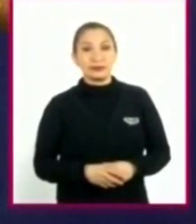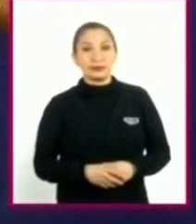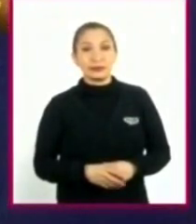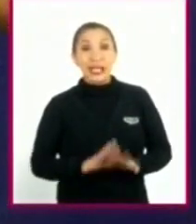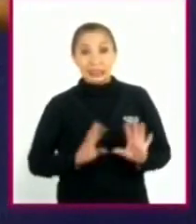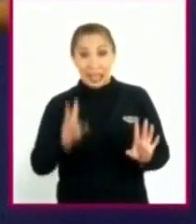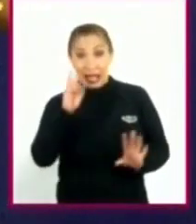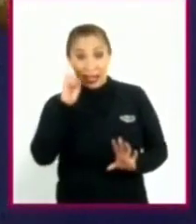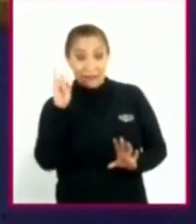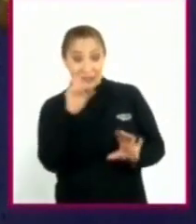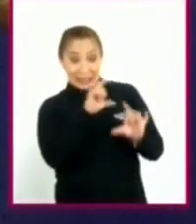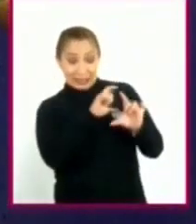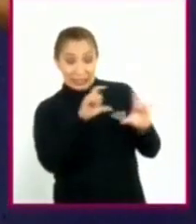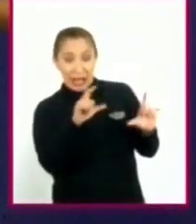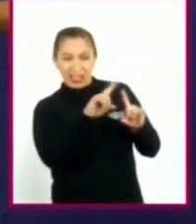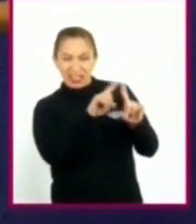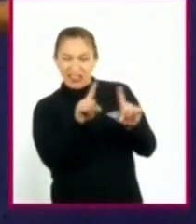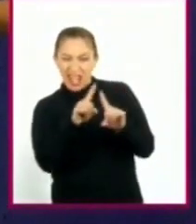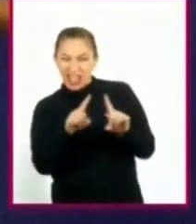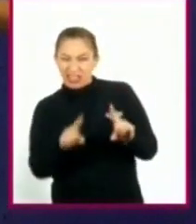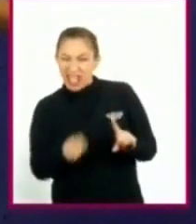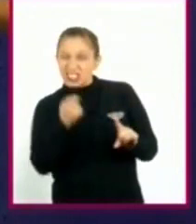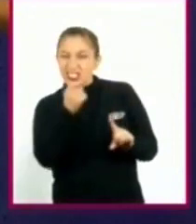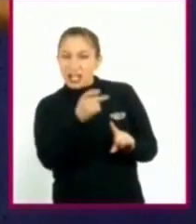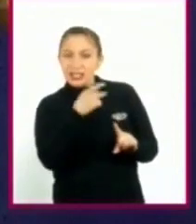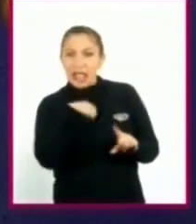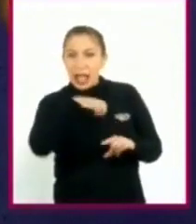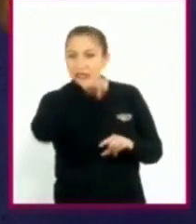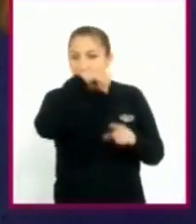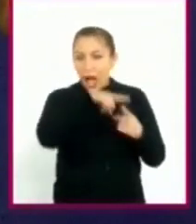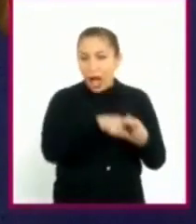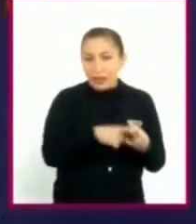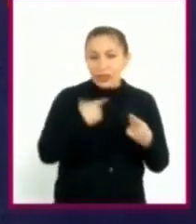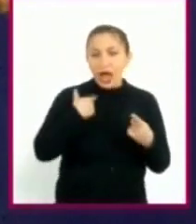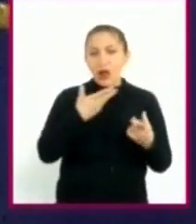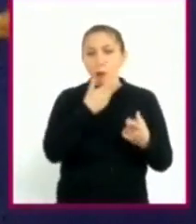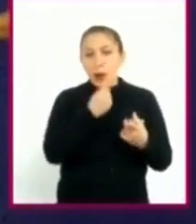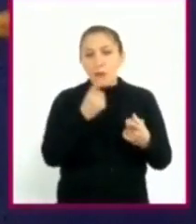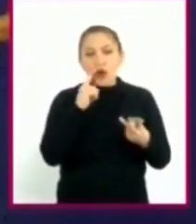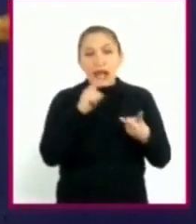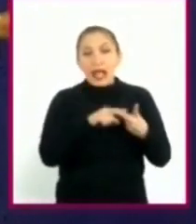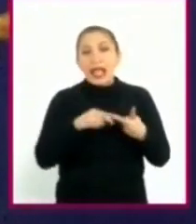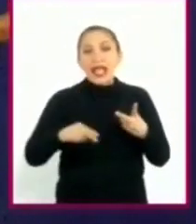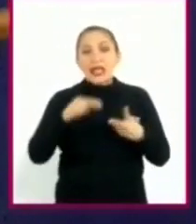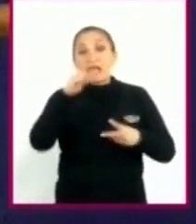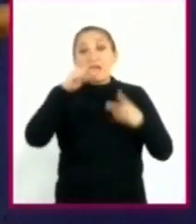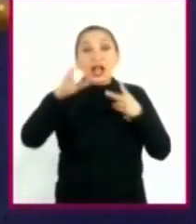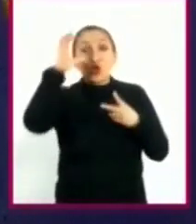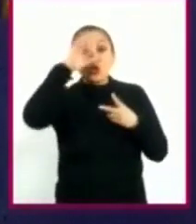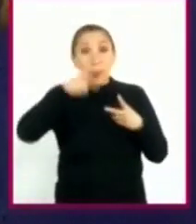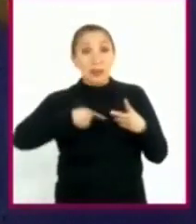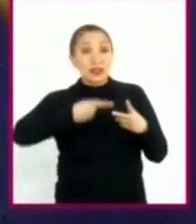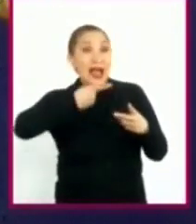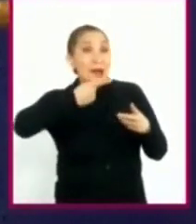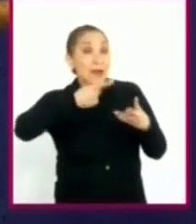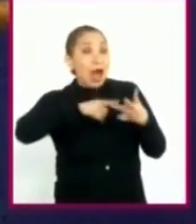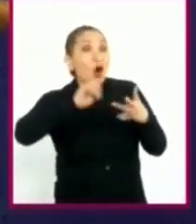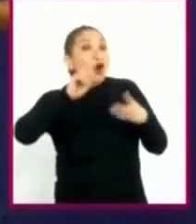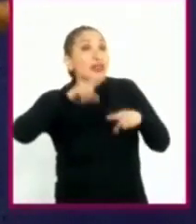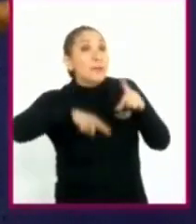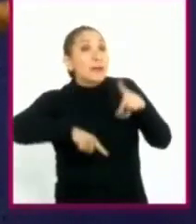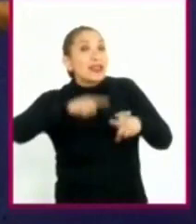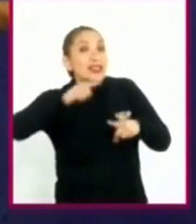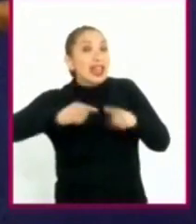Como pudieron notar, hay variantes que se definen por la edad, el género y el nivel cultural del hablante, o de acuerdo a